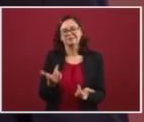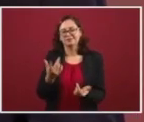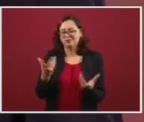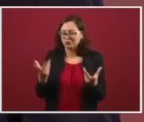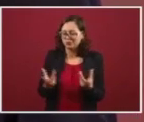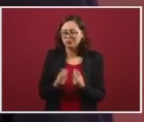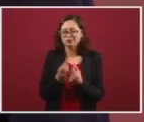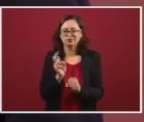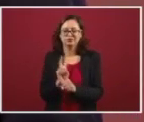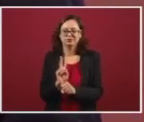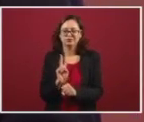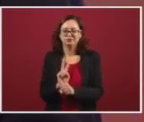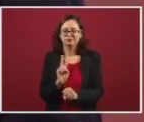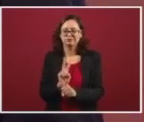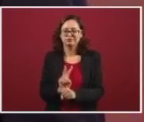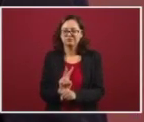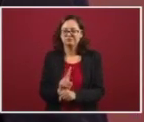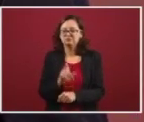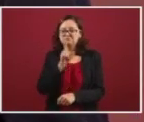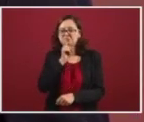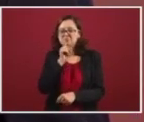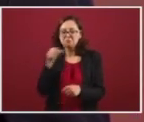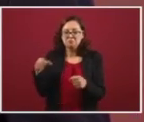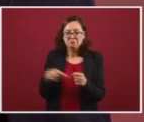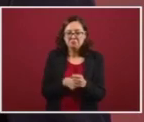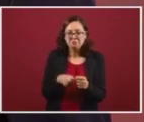No se oculta nada.